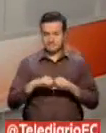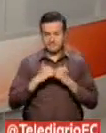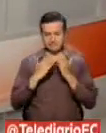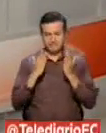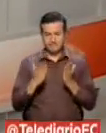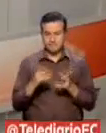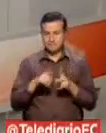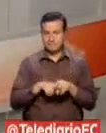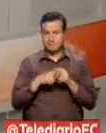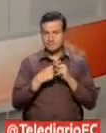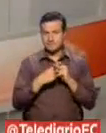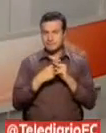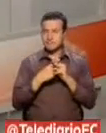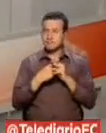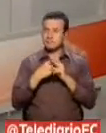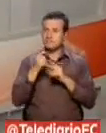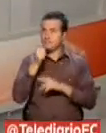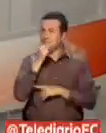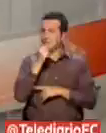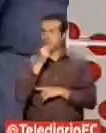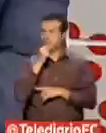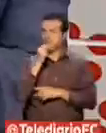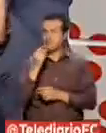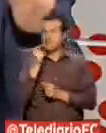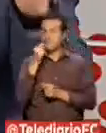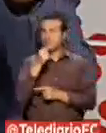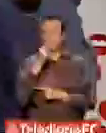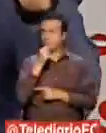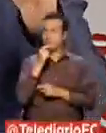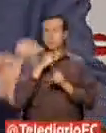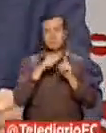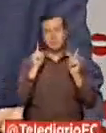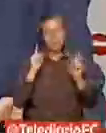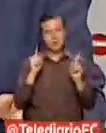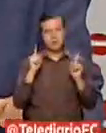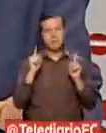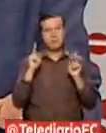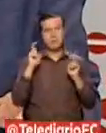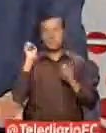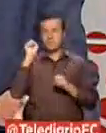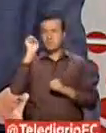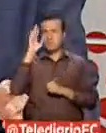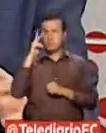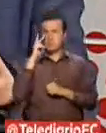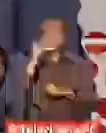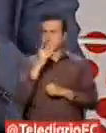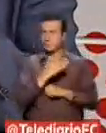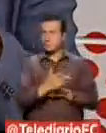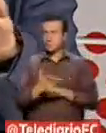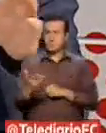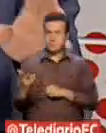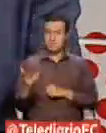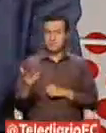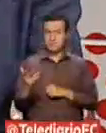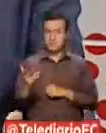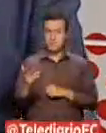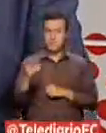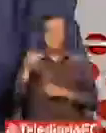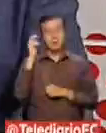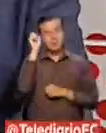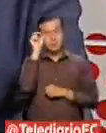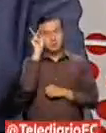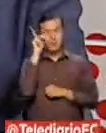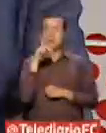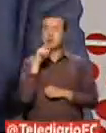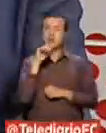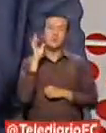iba a iniciar esta entrevista de inmediato, sin embargo, tenemos un video de una reacción